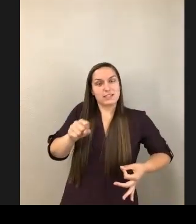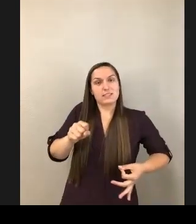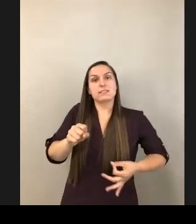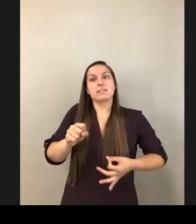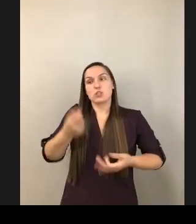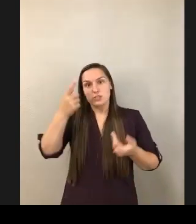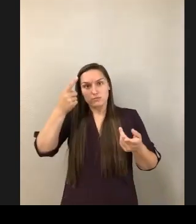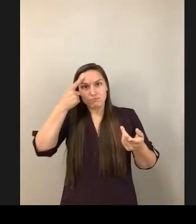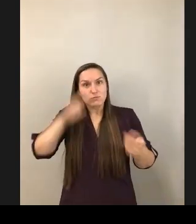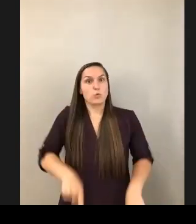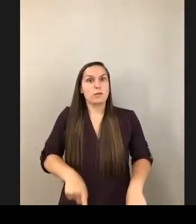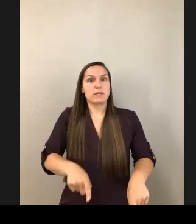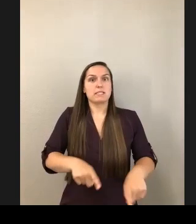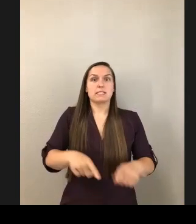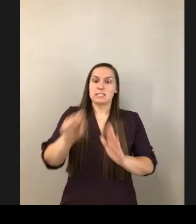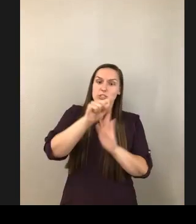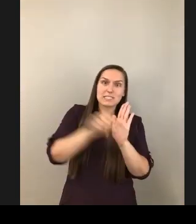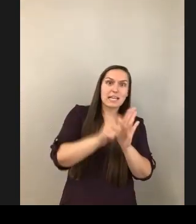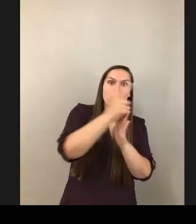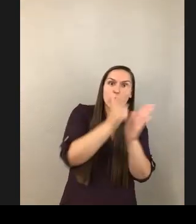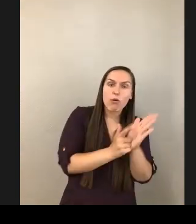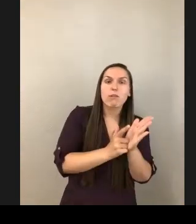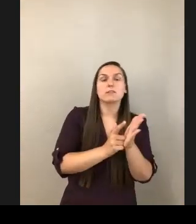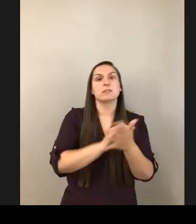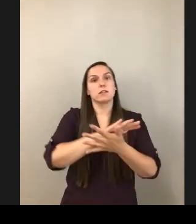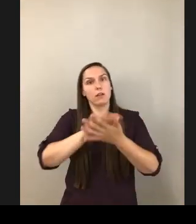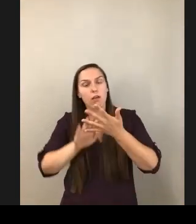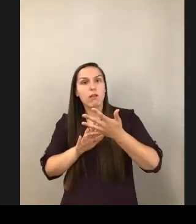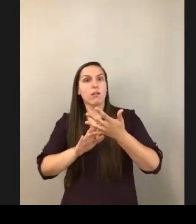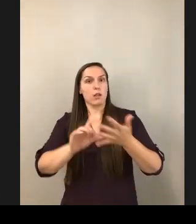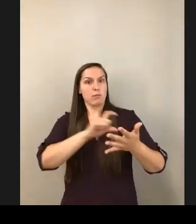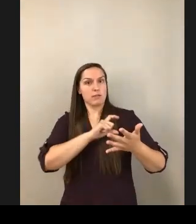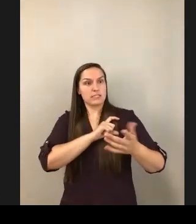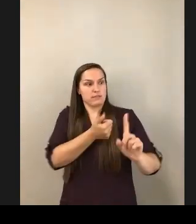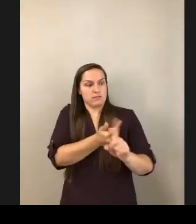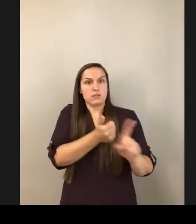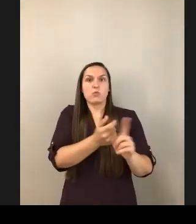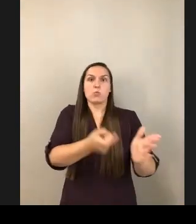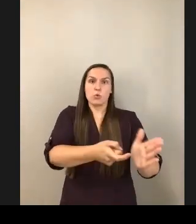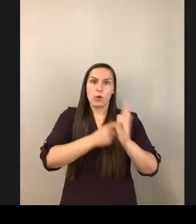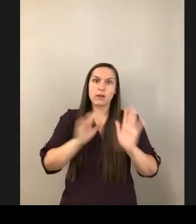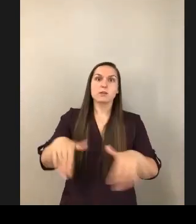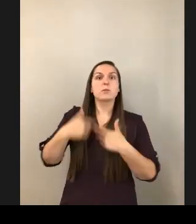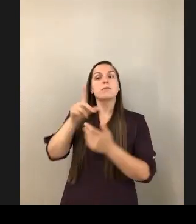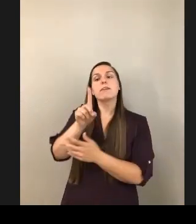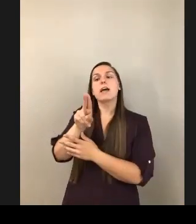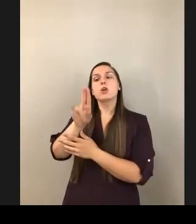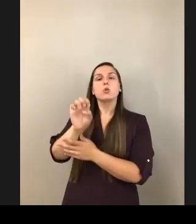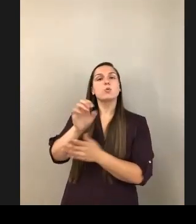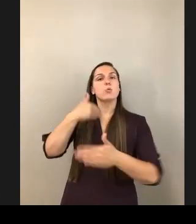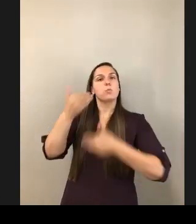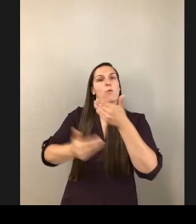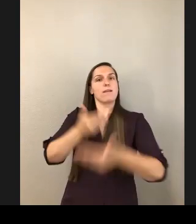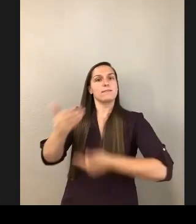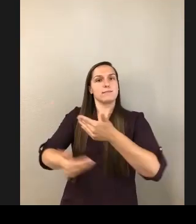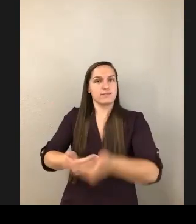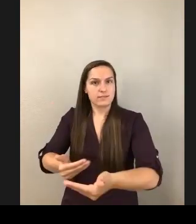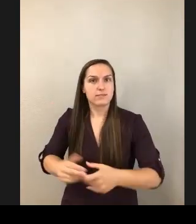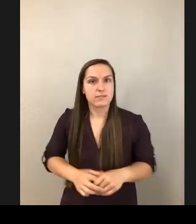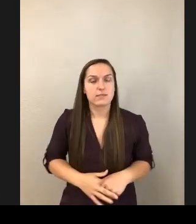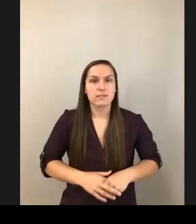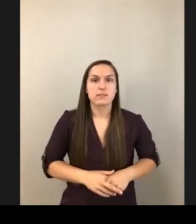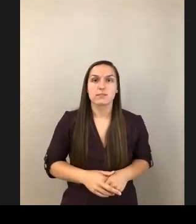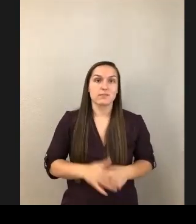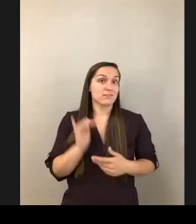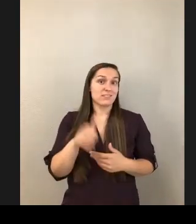hay determinaciones de la Suprema Corte de Justicia, que los oficiales requieren